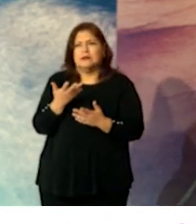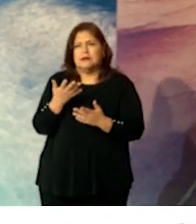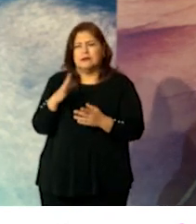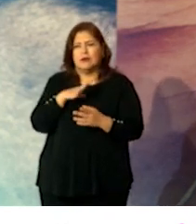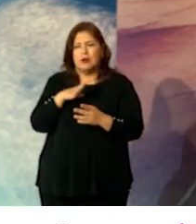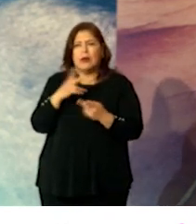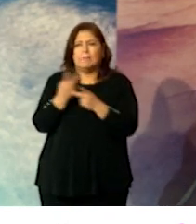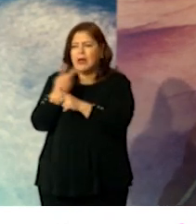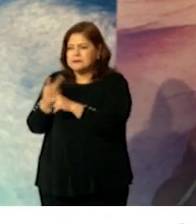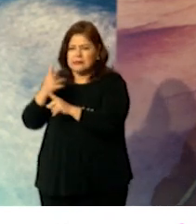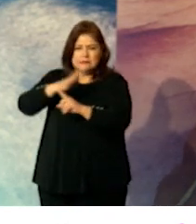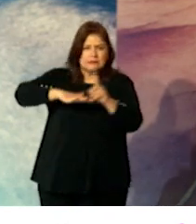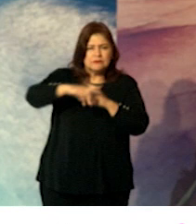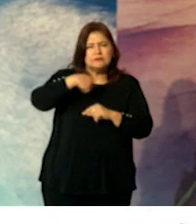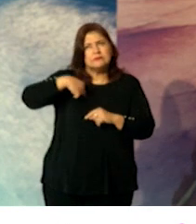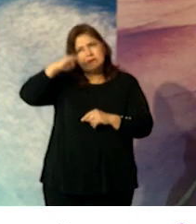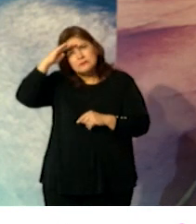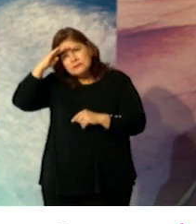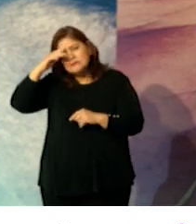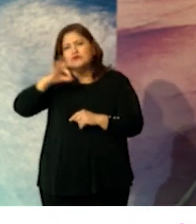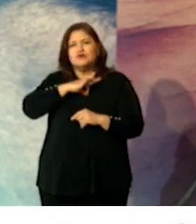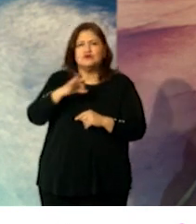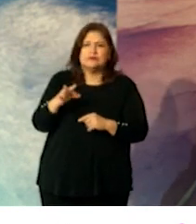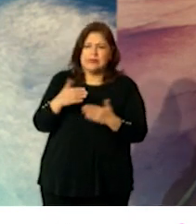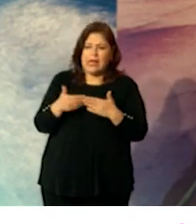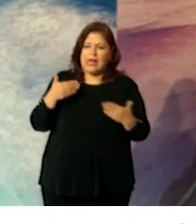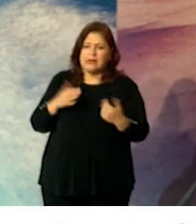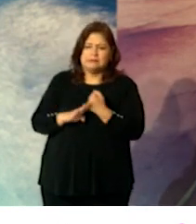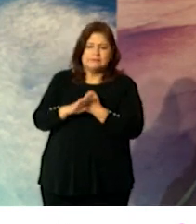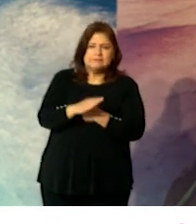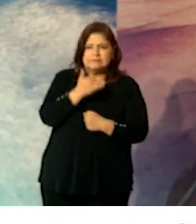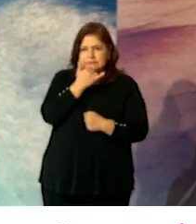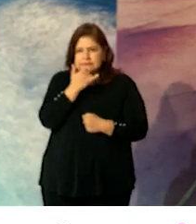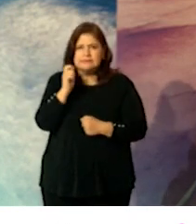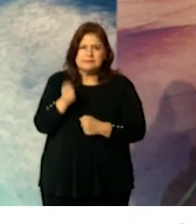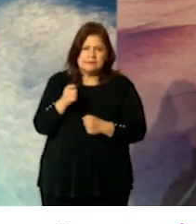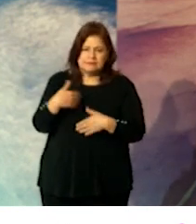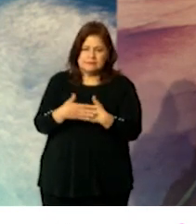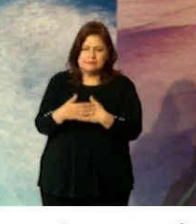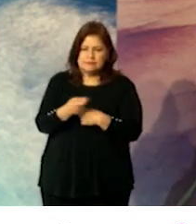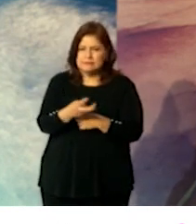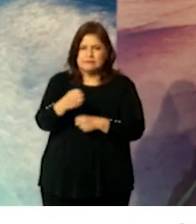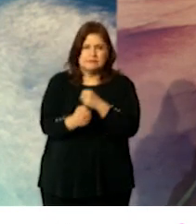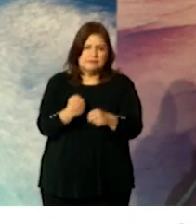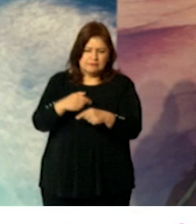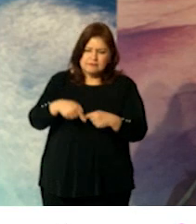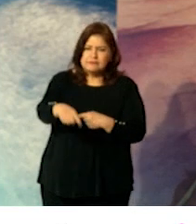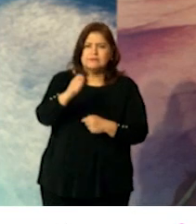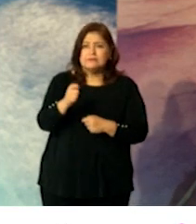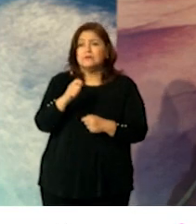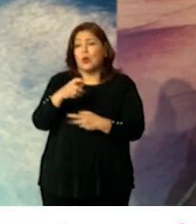los escenarios que nos estamos imaginando y que podemos prever en los próximos años, cuáles son las consecuencias,